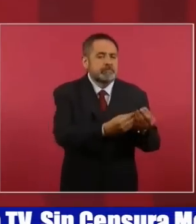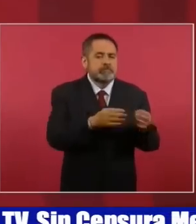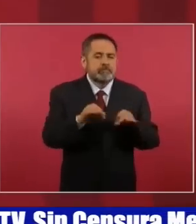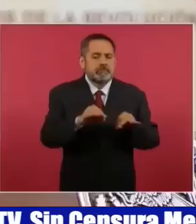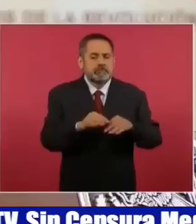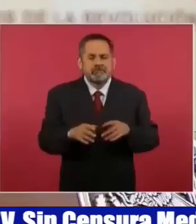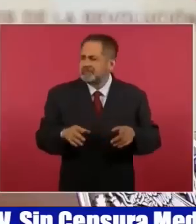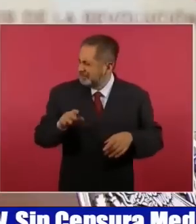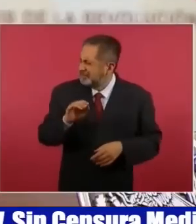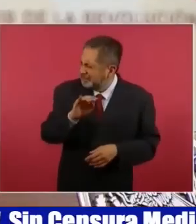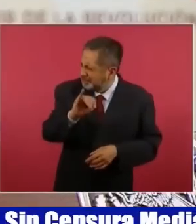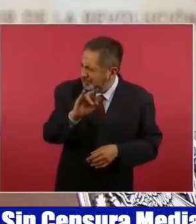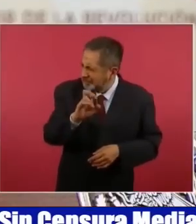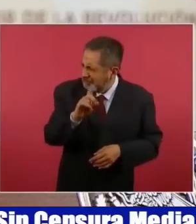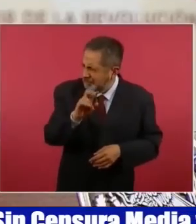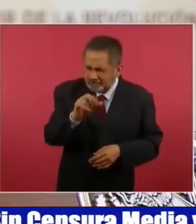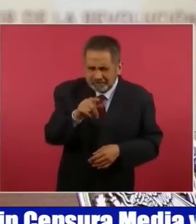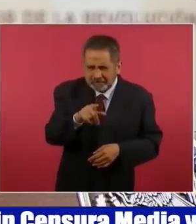¿Iberdrola?